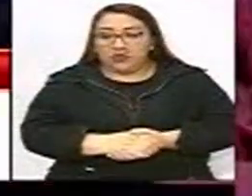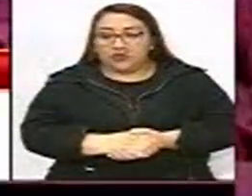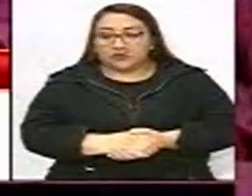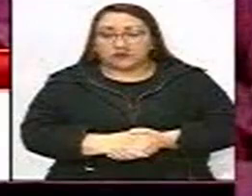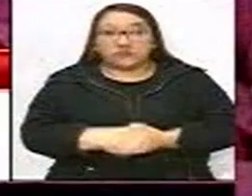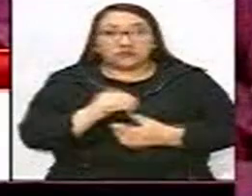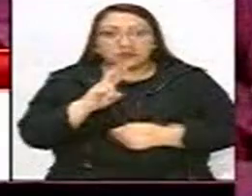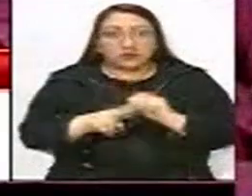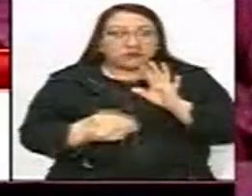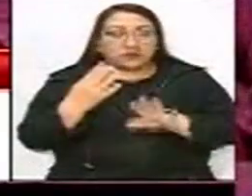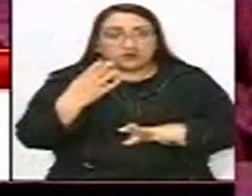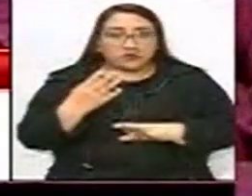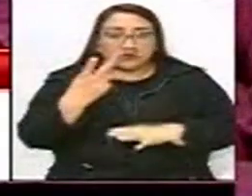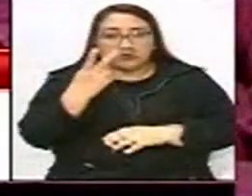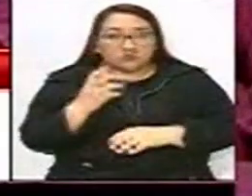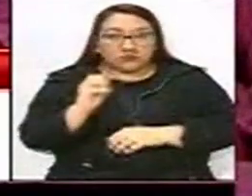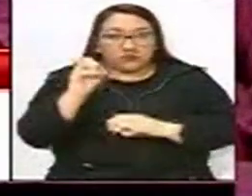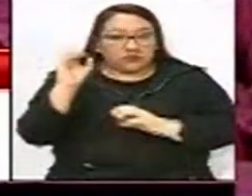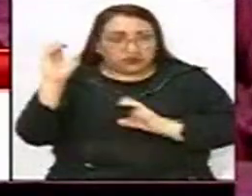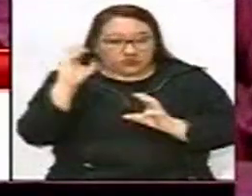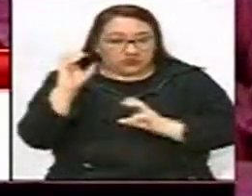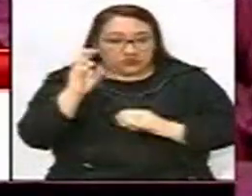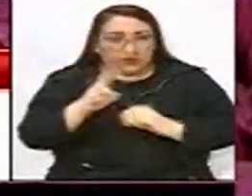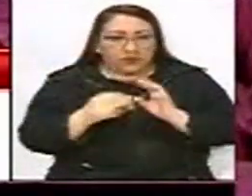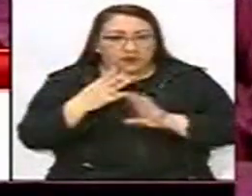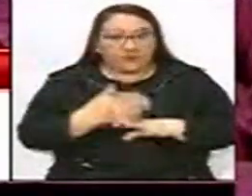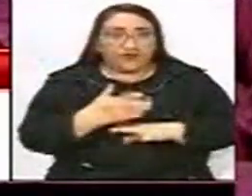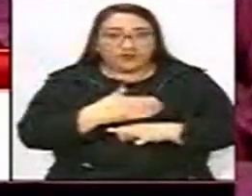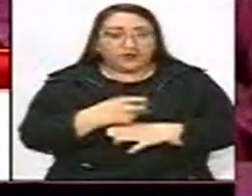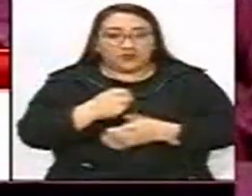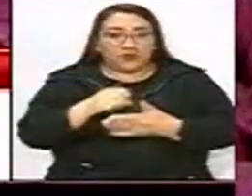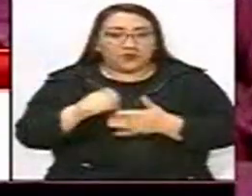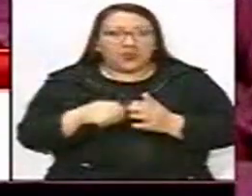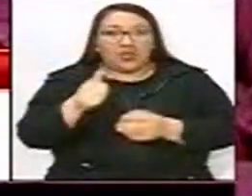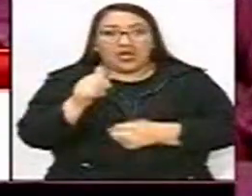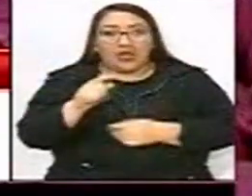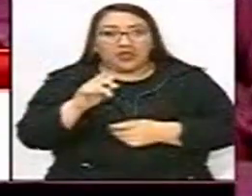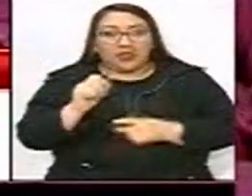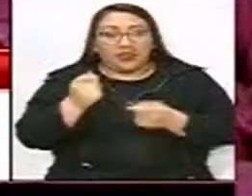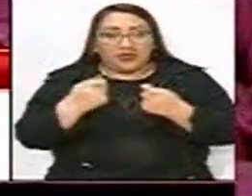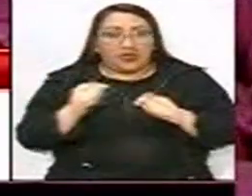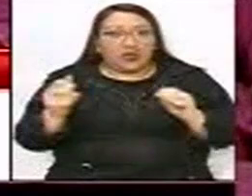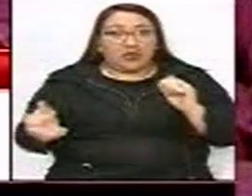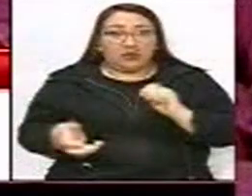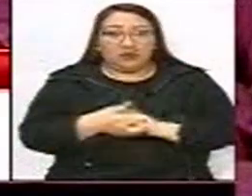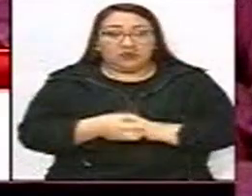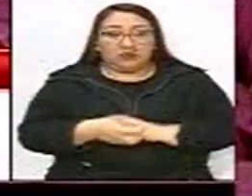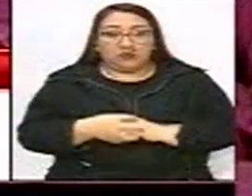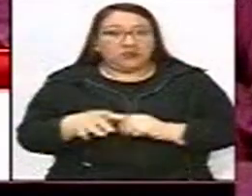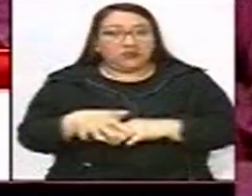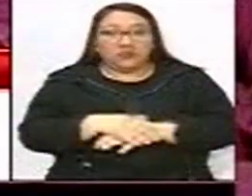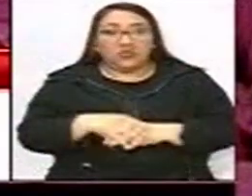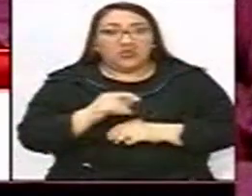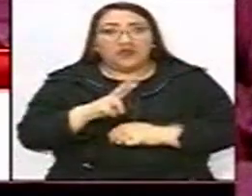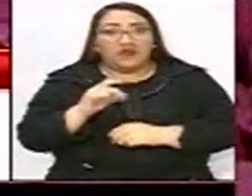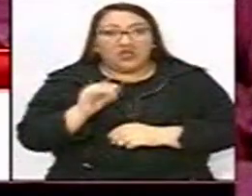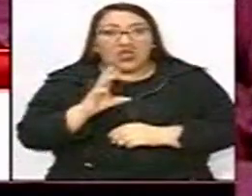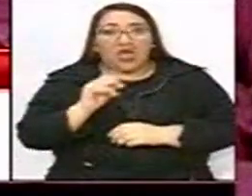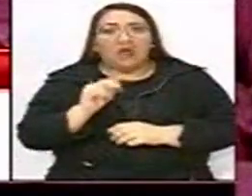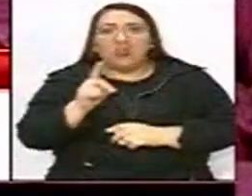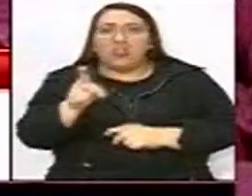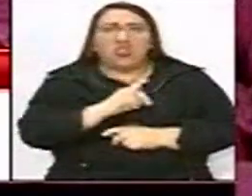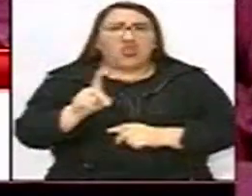en el 2014, el 20 de octubre del 2014, se firma un acta de trato directo. Ni siquiera la gestión Villarán